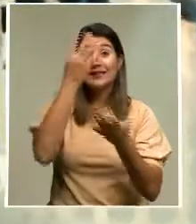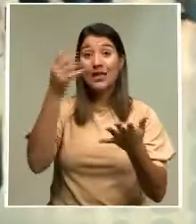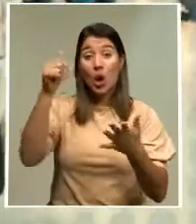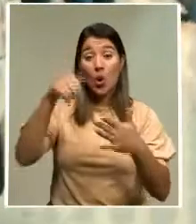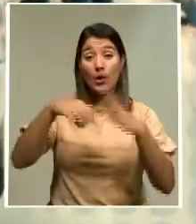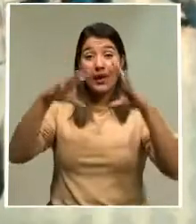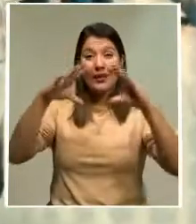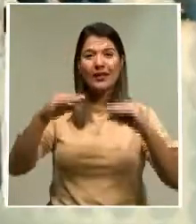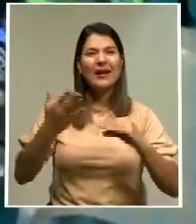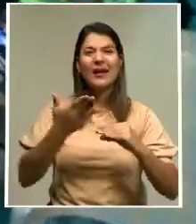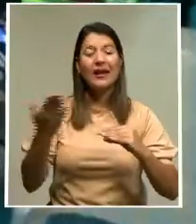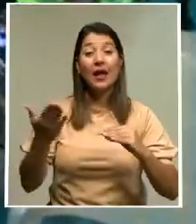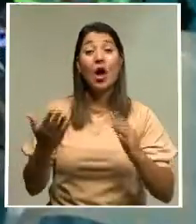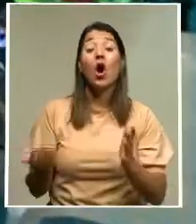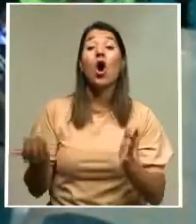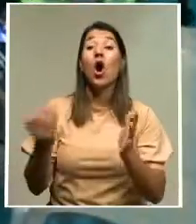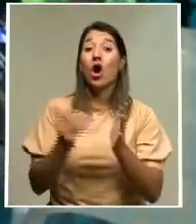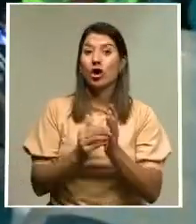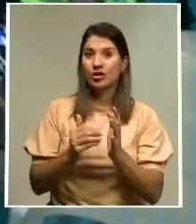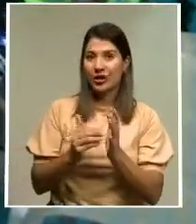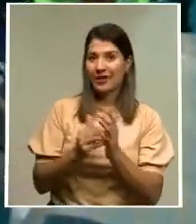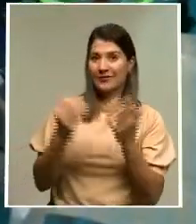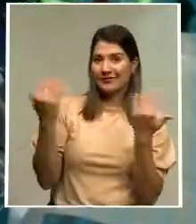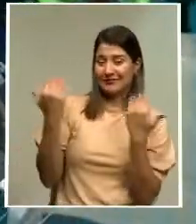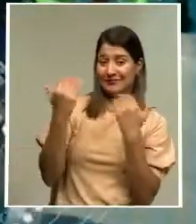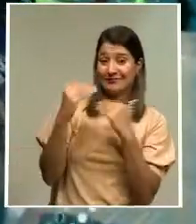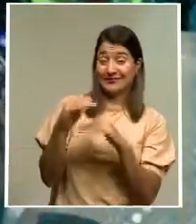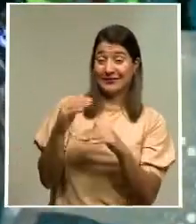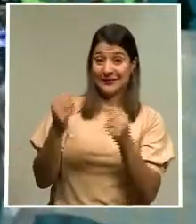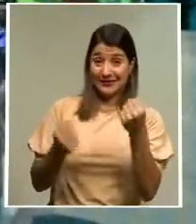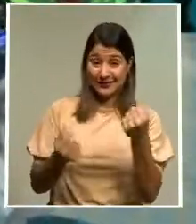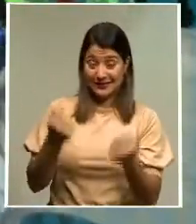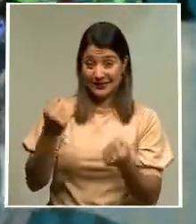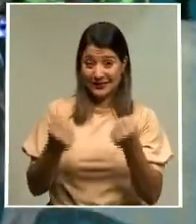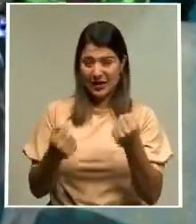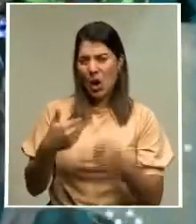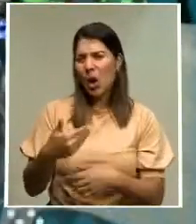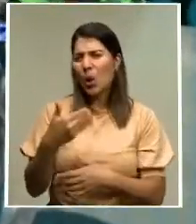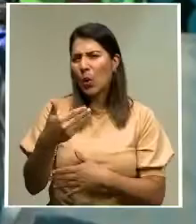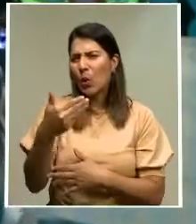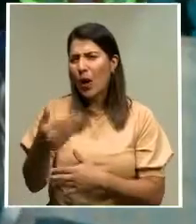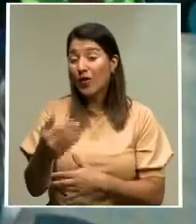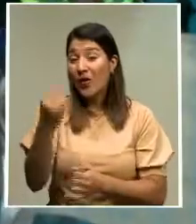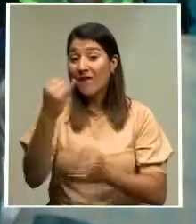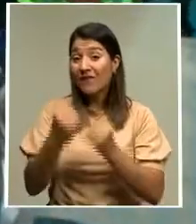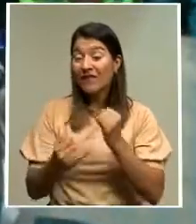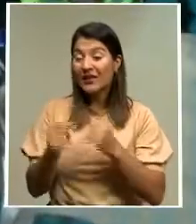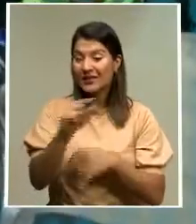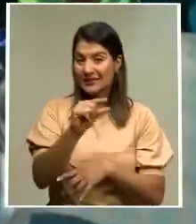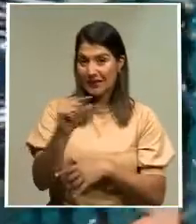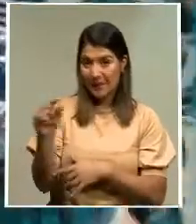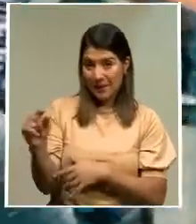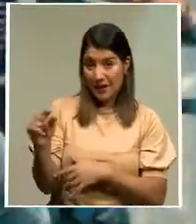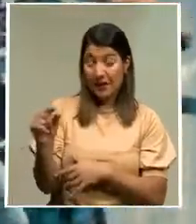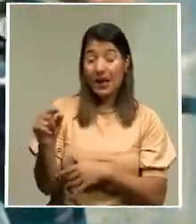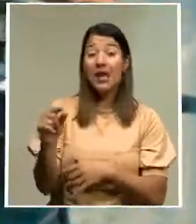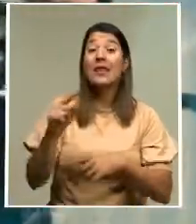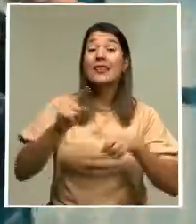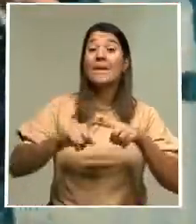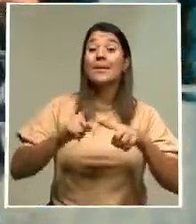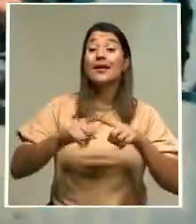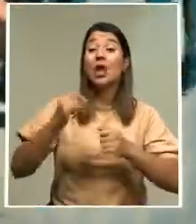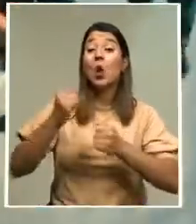tarde la aplicación de nueva restricción vehicular durante los fines de semana por número de